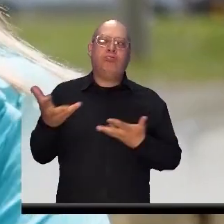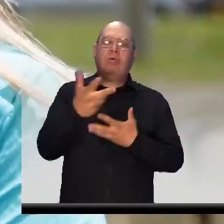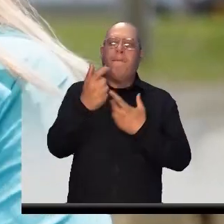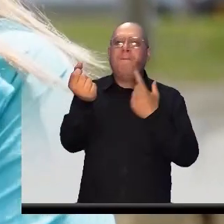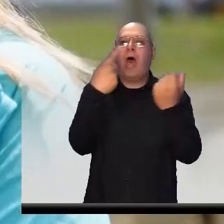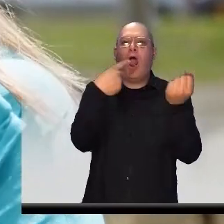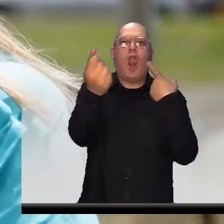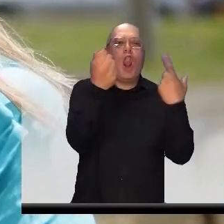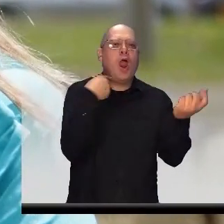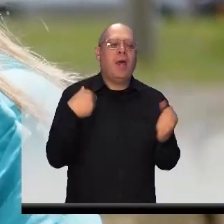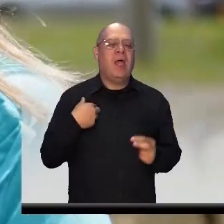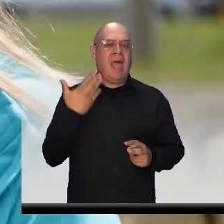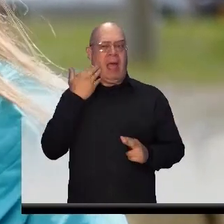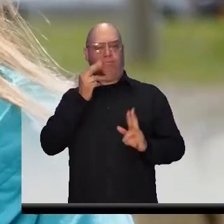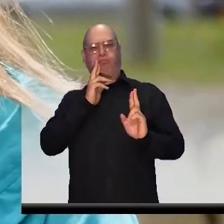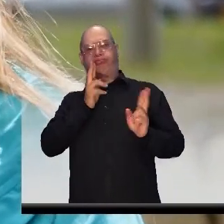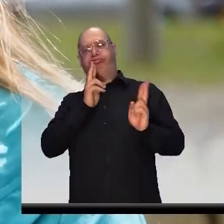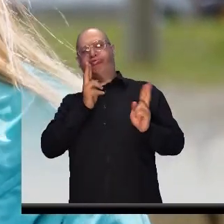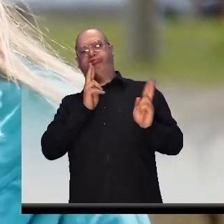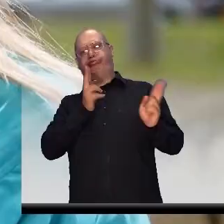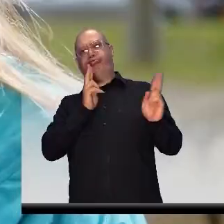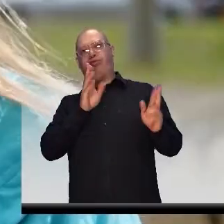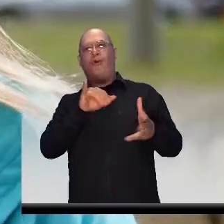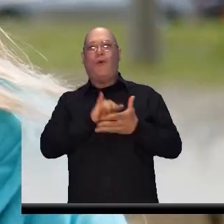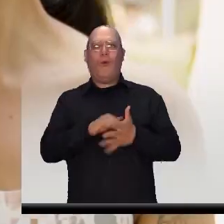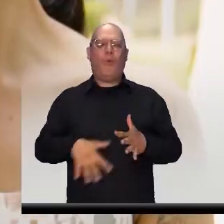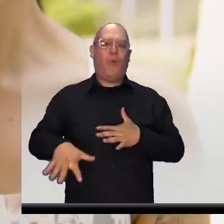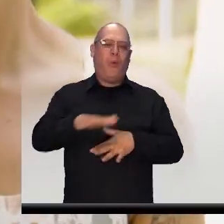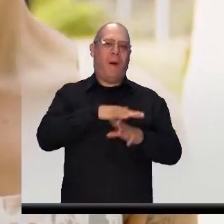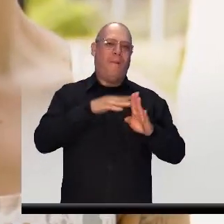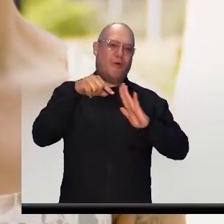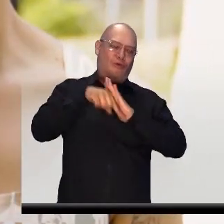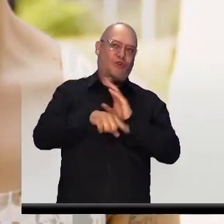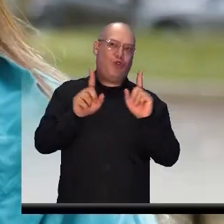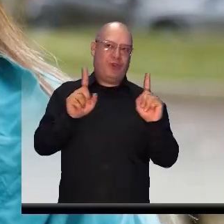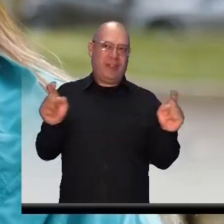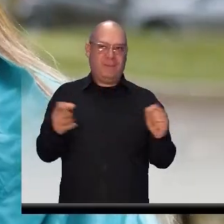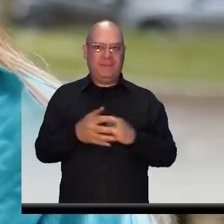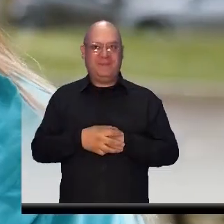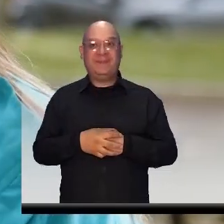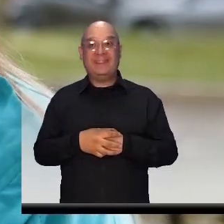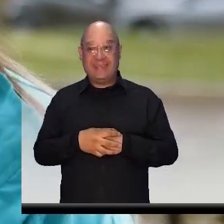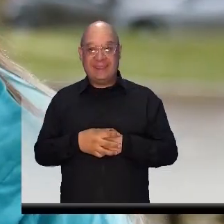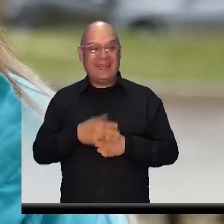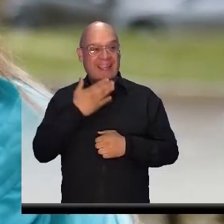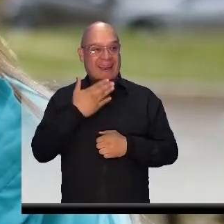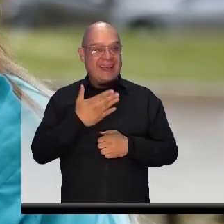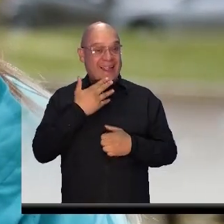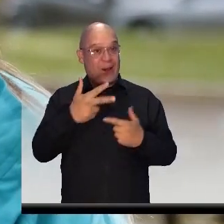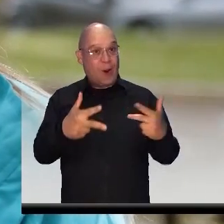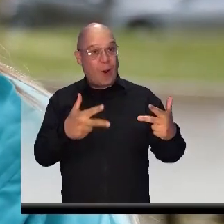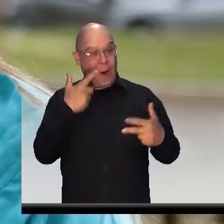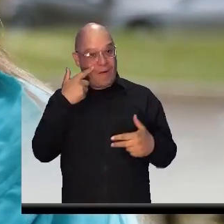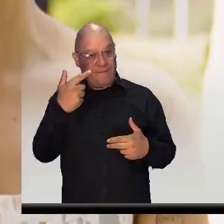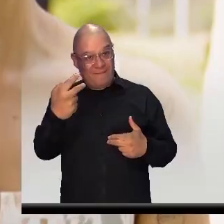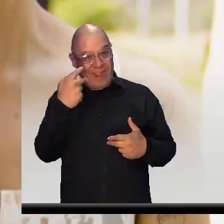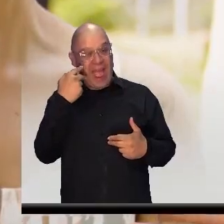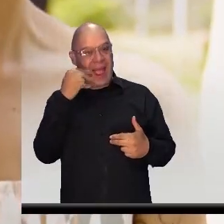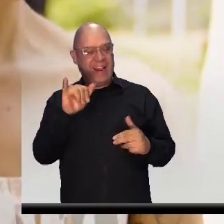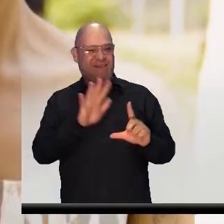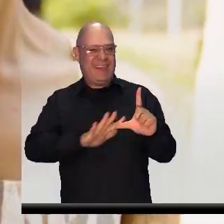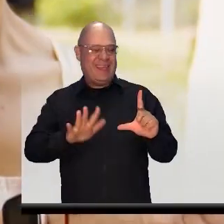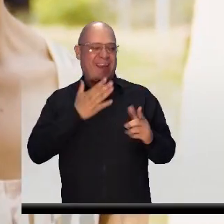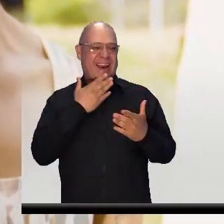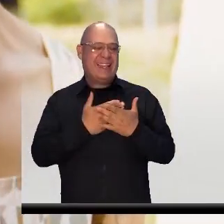tienen desarrollarlas como a más profundidad. Entonces, ay, bienvenidas. Ay, claro que sí, no se lo pierdan. Siguiendo. Claro que sí, bienvenidas.